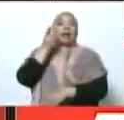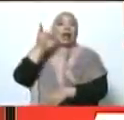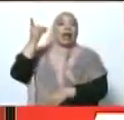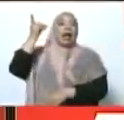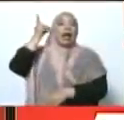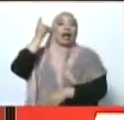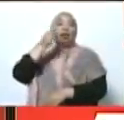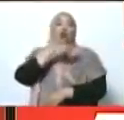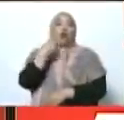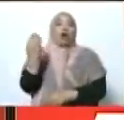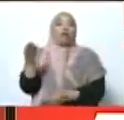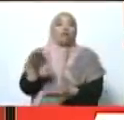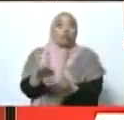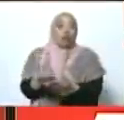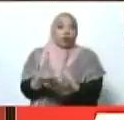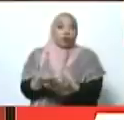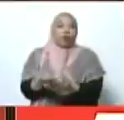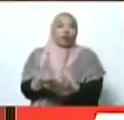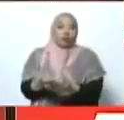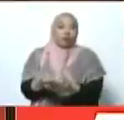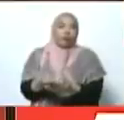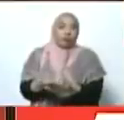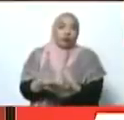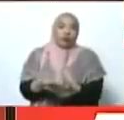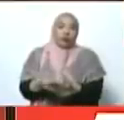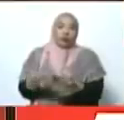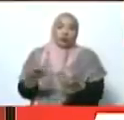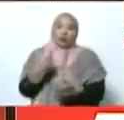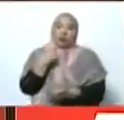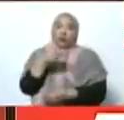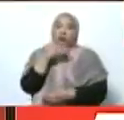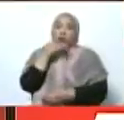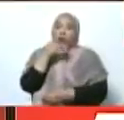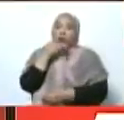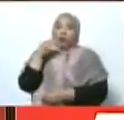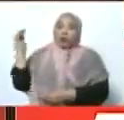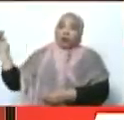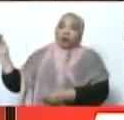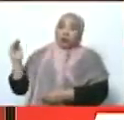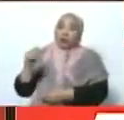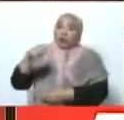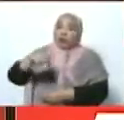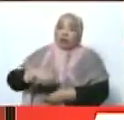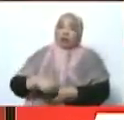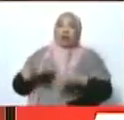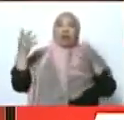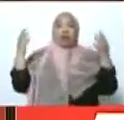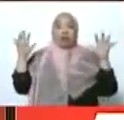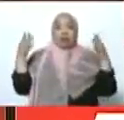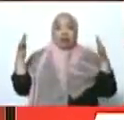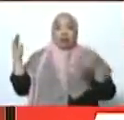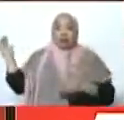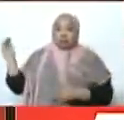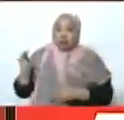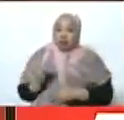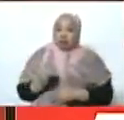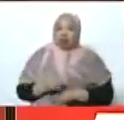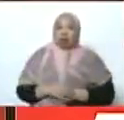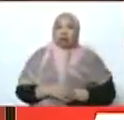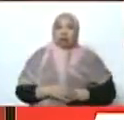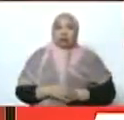el tiempo que estuvo allí, cuando las cosas son verdad, está llegando el señor Pedro Infante, pase adelante y siéntese.